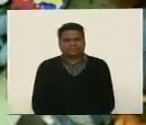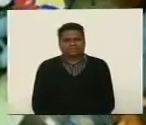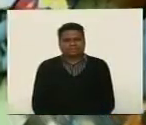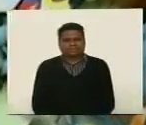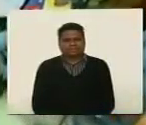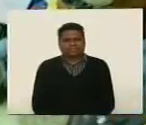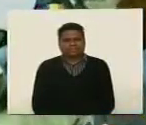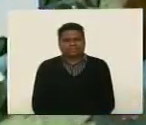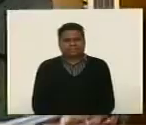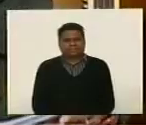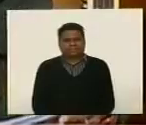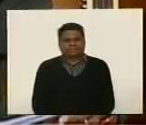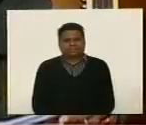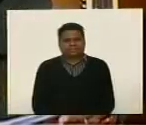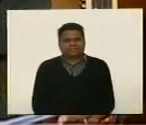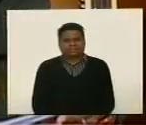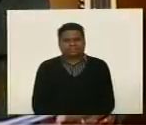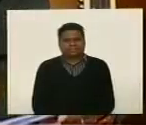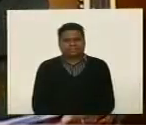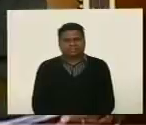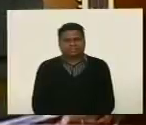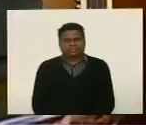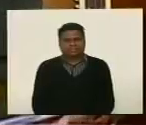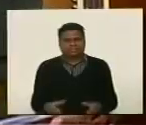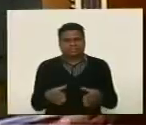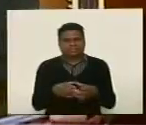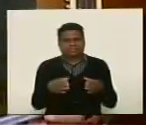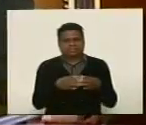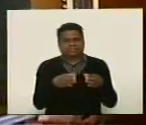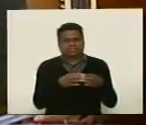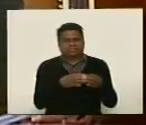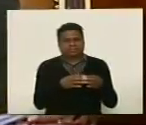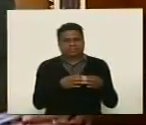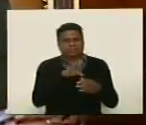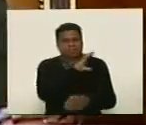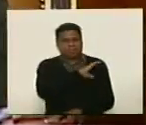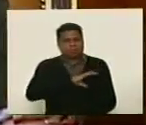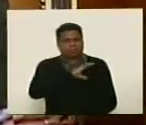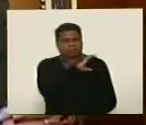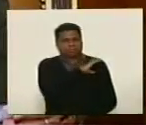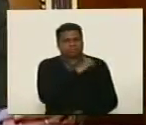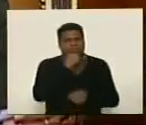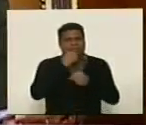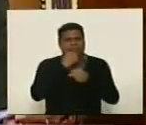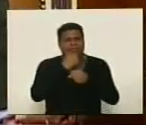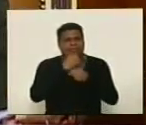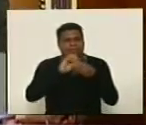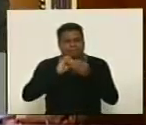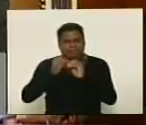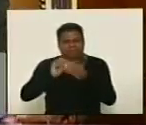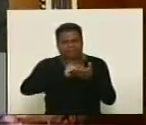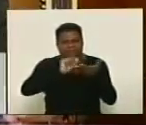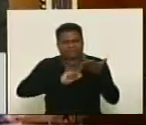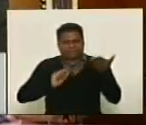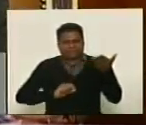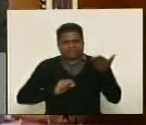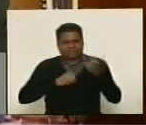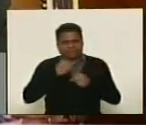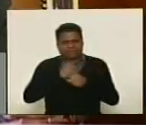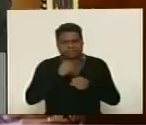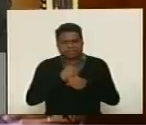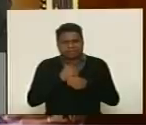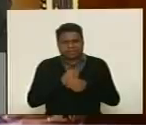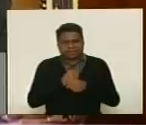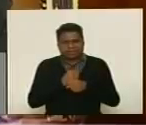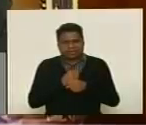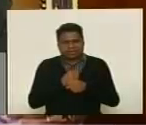Bueno, queda así constituida esta Comisión de Enlace del Ejecutivo Nacional para trabajar de enlace de la Asamblea Nacional